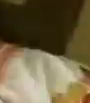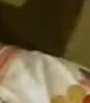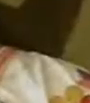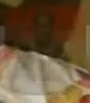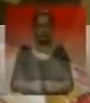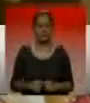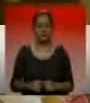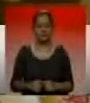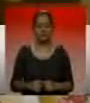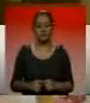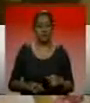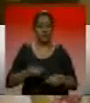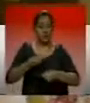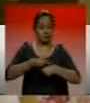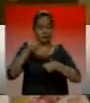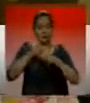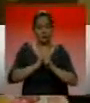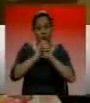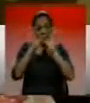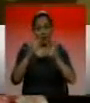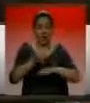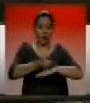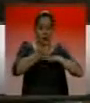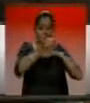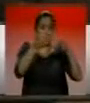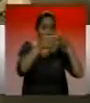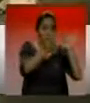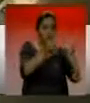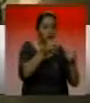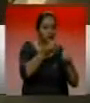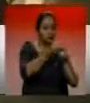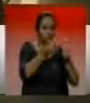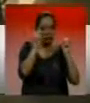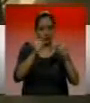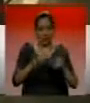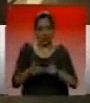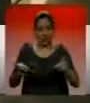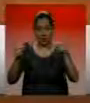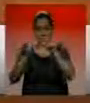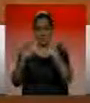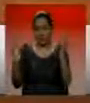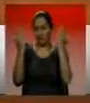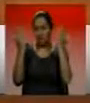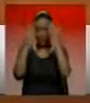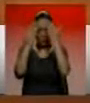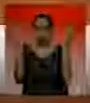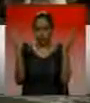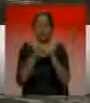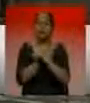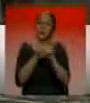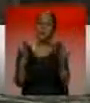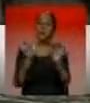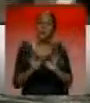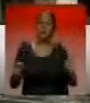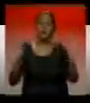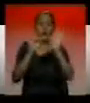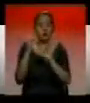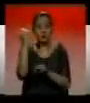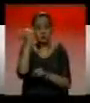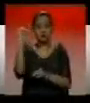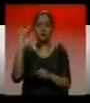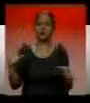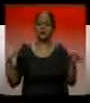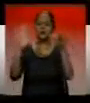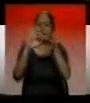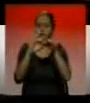los gerentes de medios y autoridades de control del sector. Para invitarles a que se sumen a la construcción de un gran acuerdo nacional por la